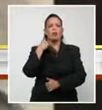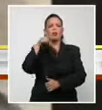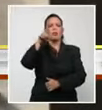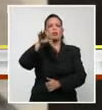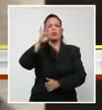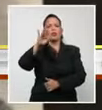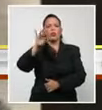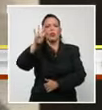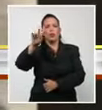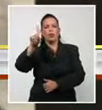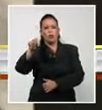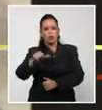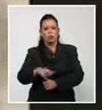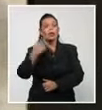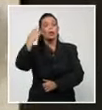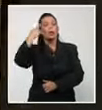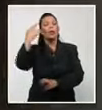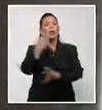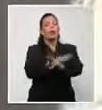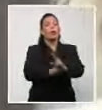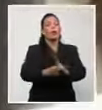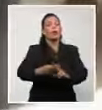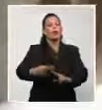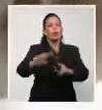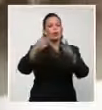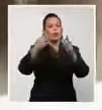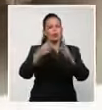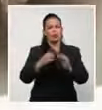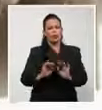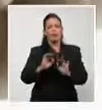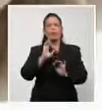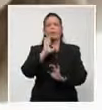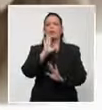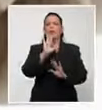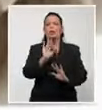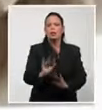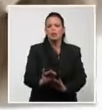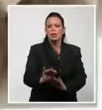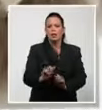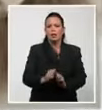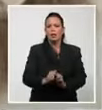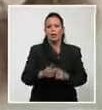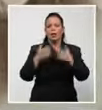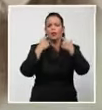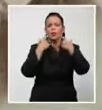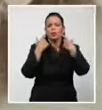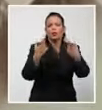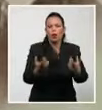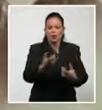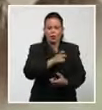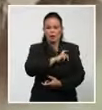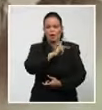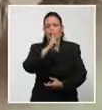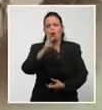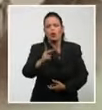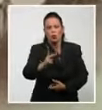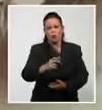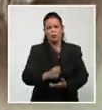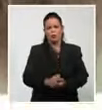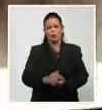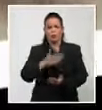hoy recuerdan al Bayardo, sobrenombre con el que pasó a la historia como símbolo de gallardía, patriotismo y valor.